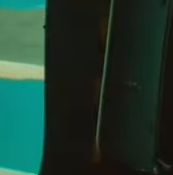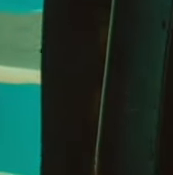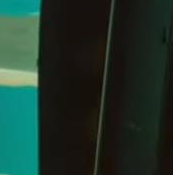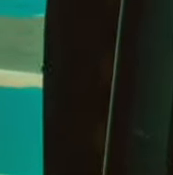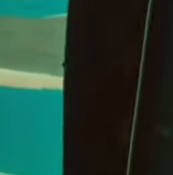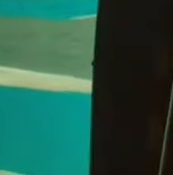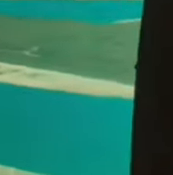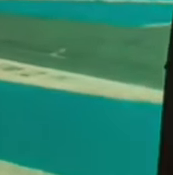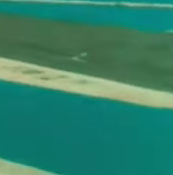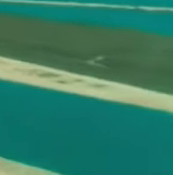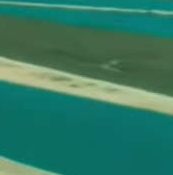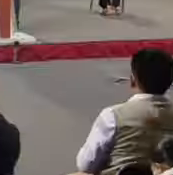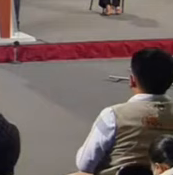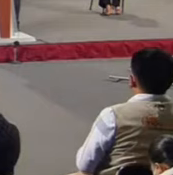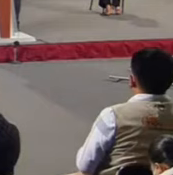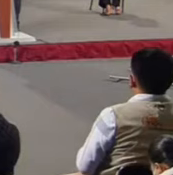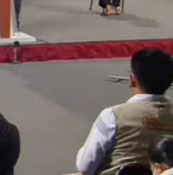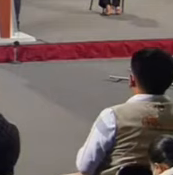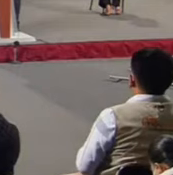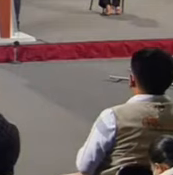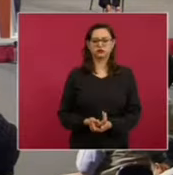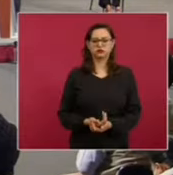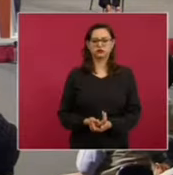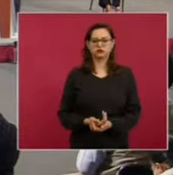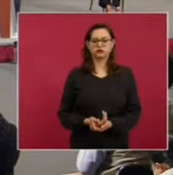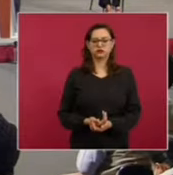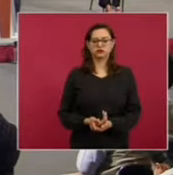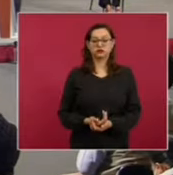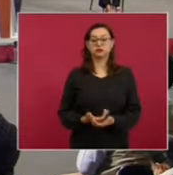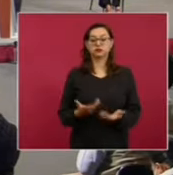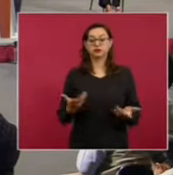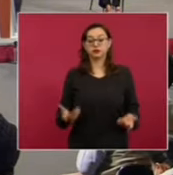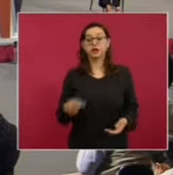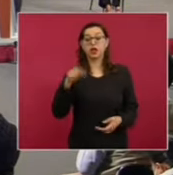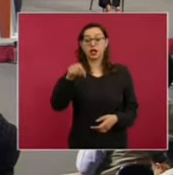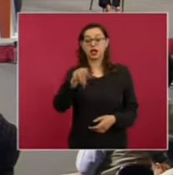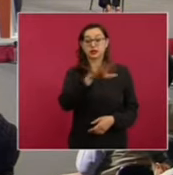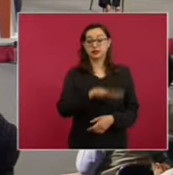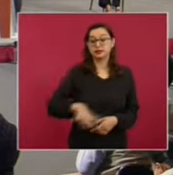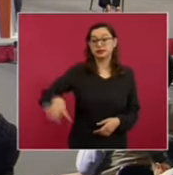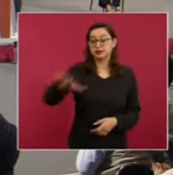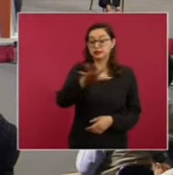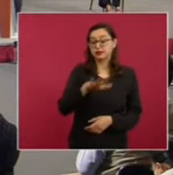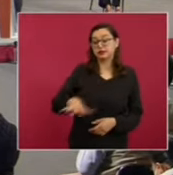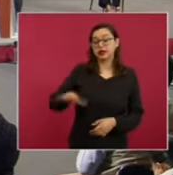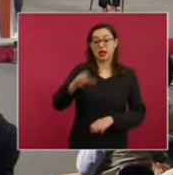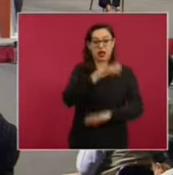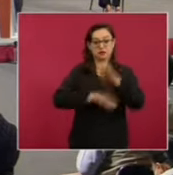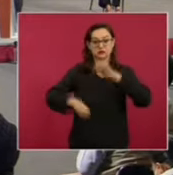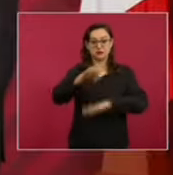territorio, el medio ambiente, si ustedes hacen lo mismo?